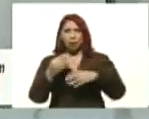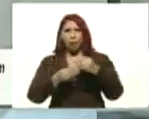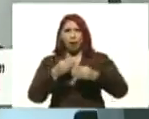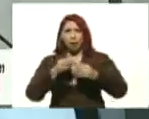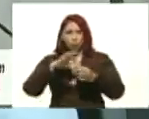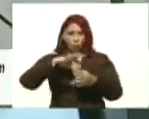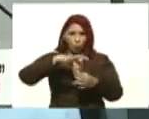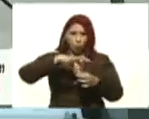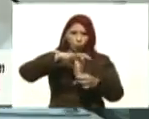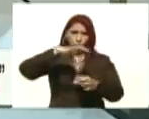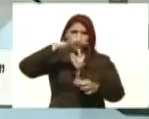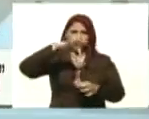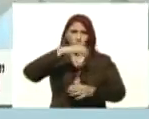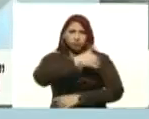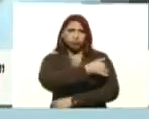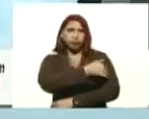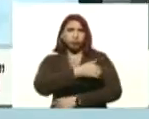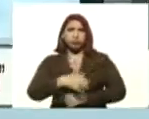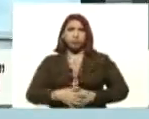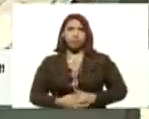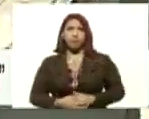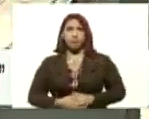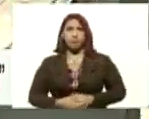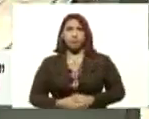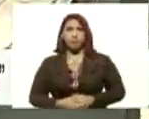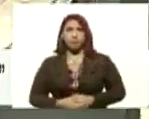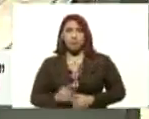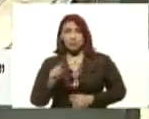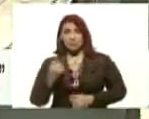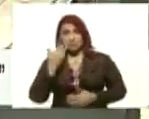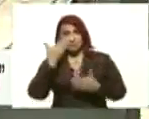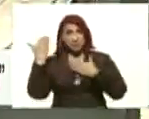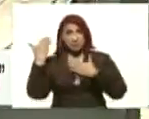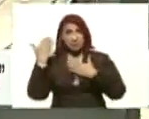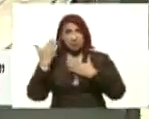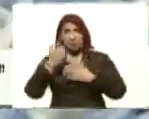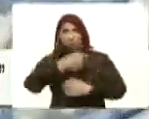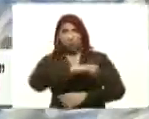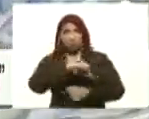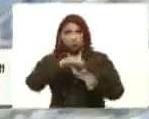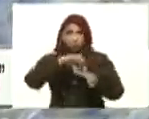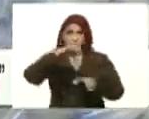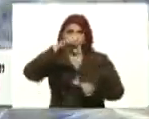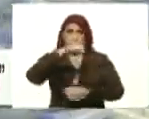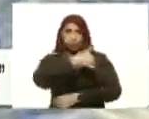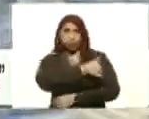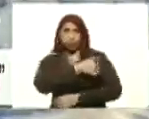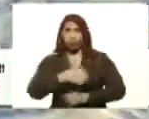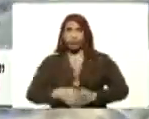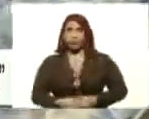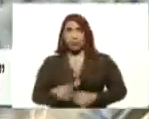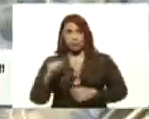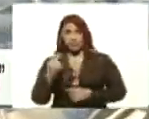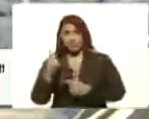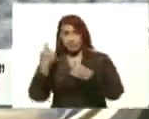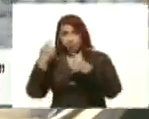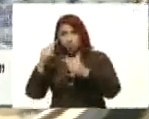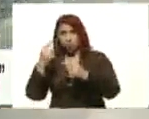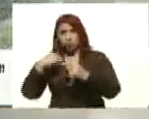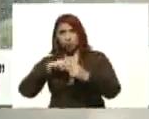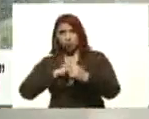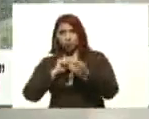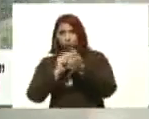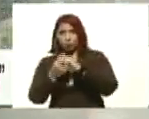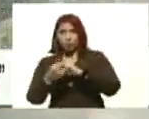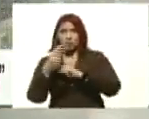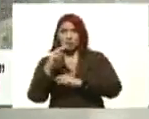y produce el cuerpo principal de la jeringa. Después de esa primera fase, hermano presidente, entramos a una segunda